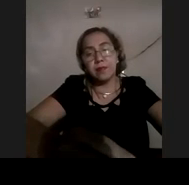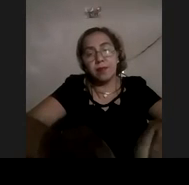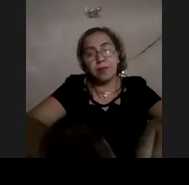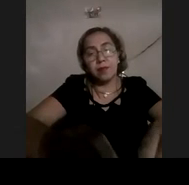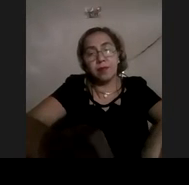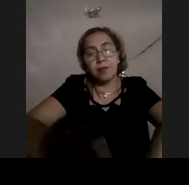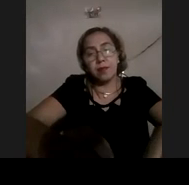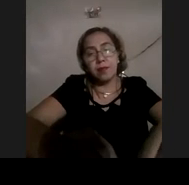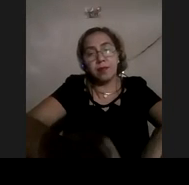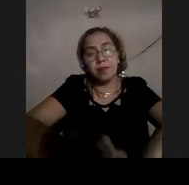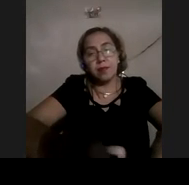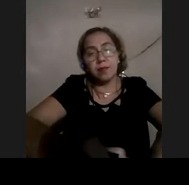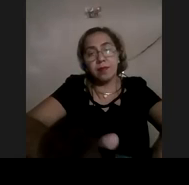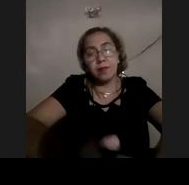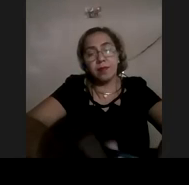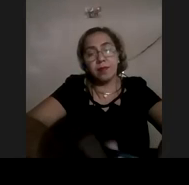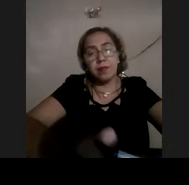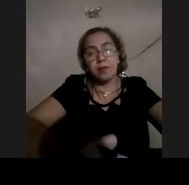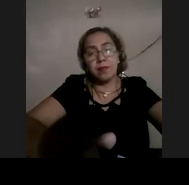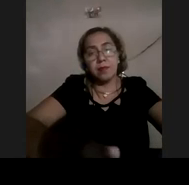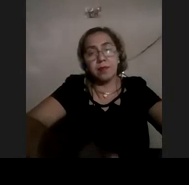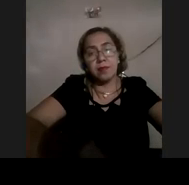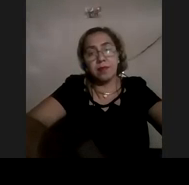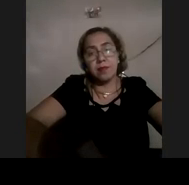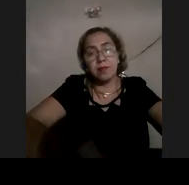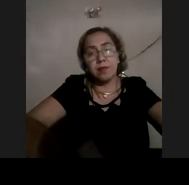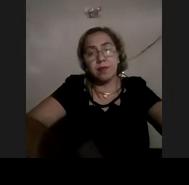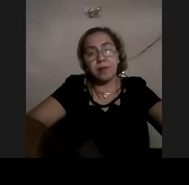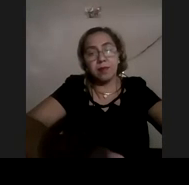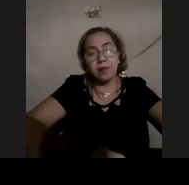que pues, no sé si ya les dieron fecha de inicio.